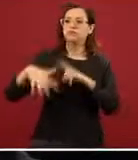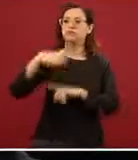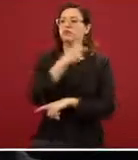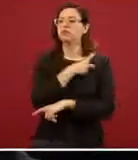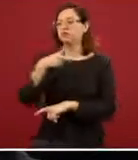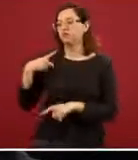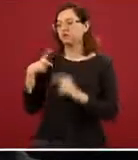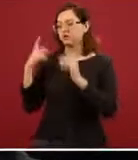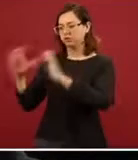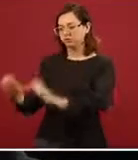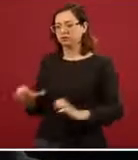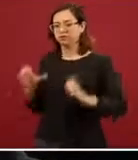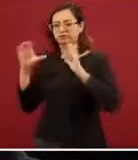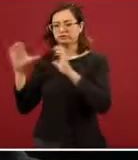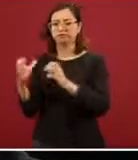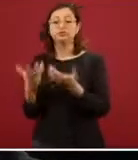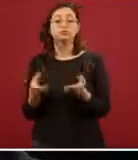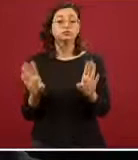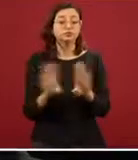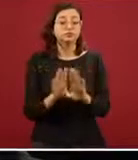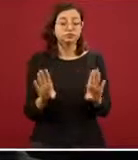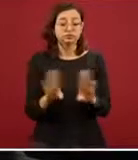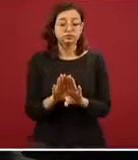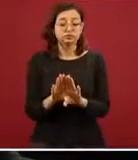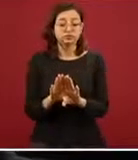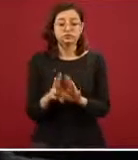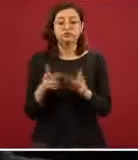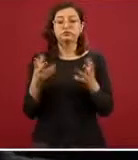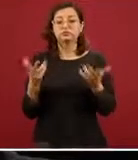cuidando, y la manera de cuidarlo es, si hay